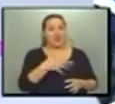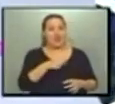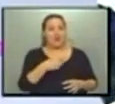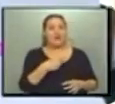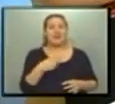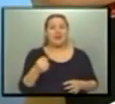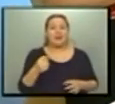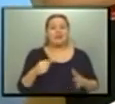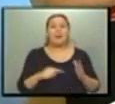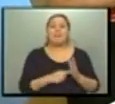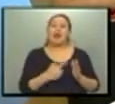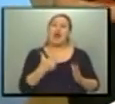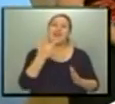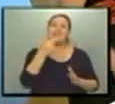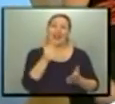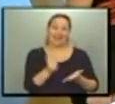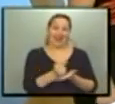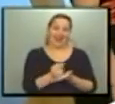3 tarjetas. ¡No!